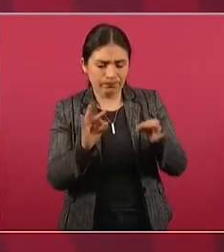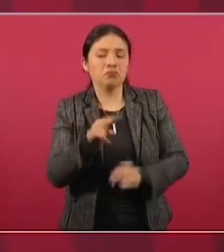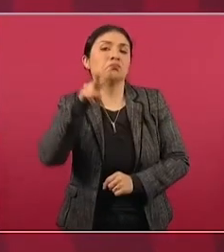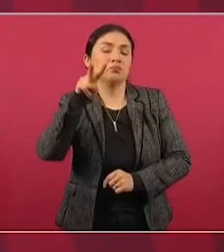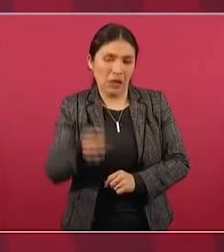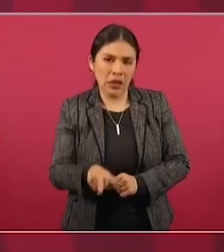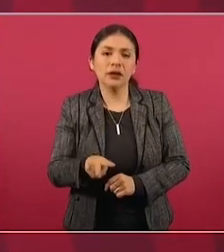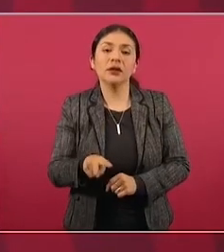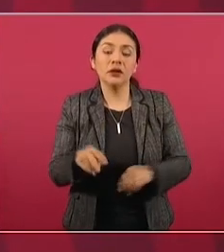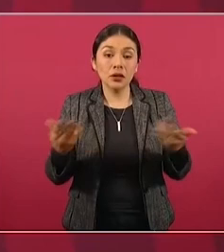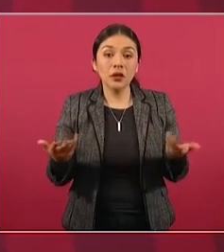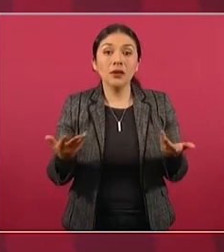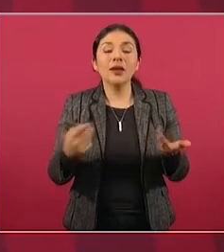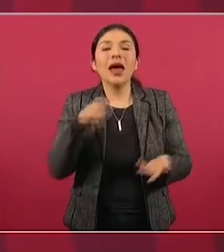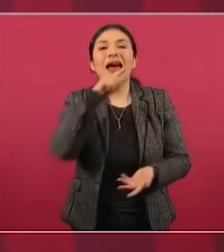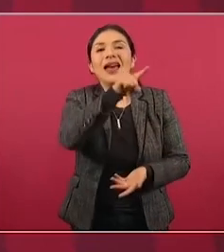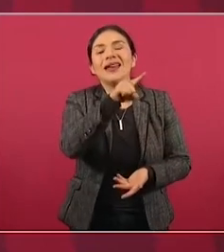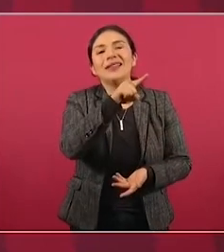está